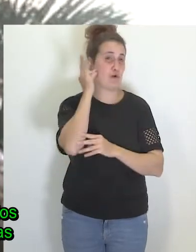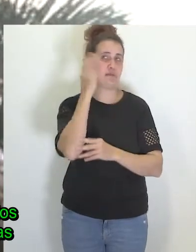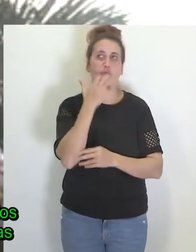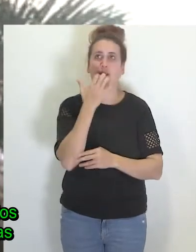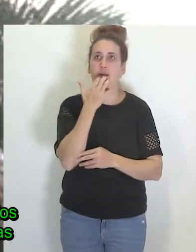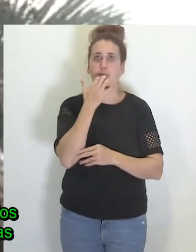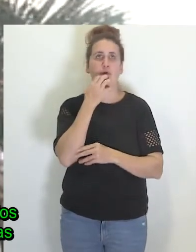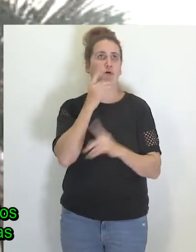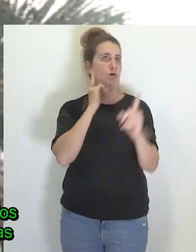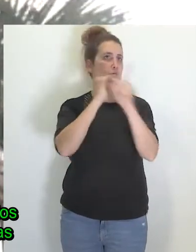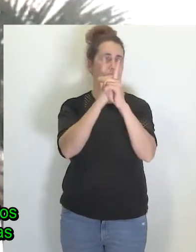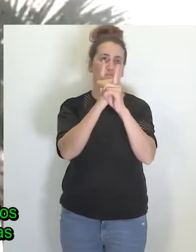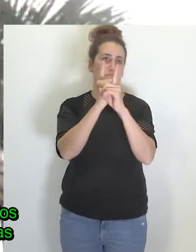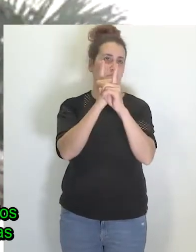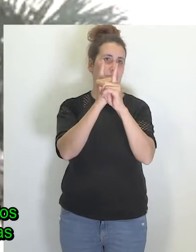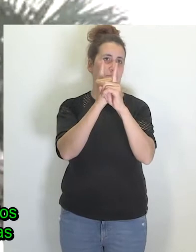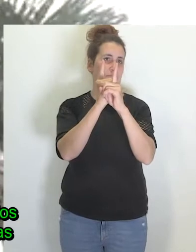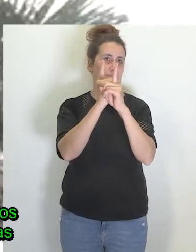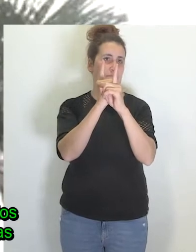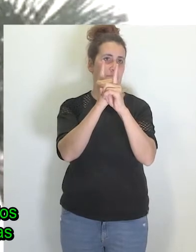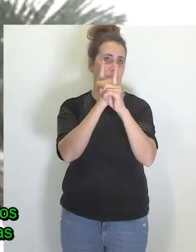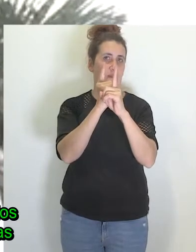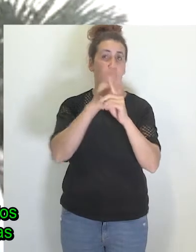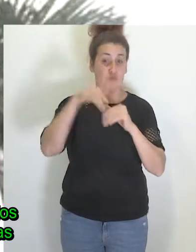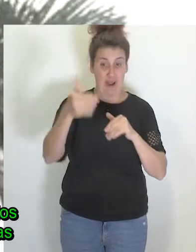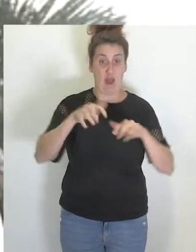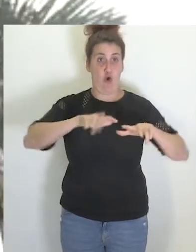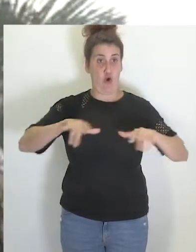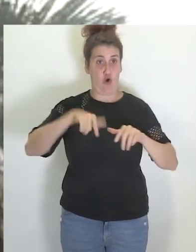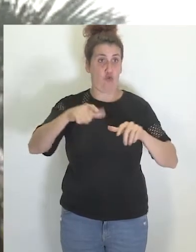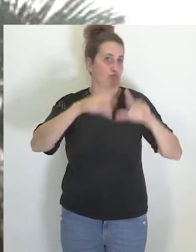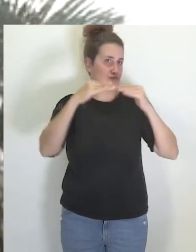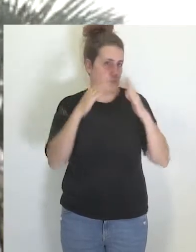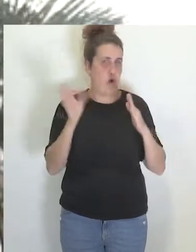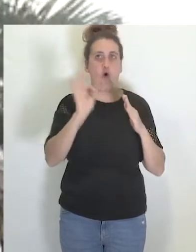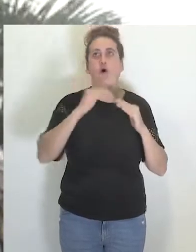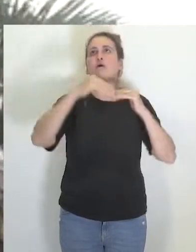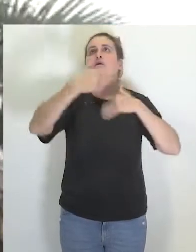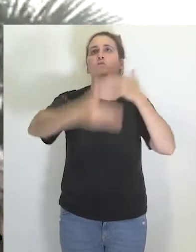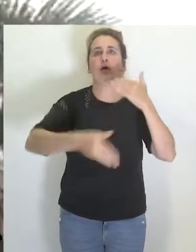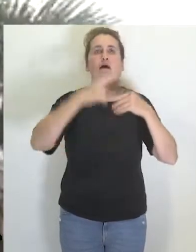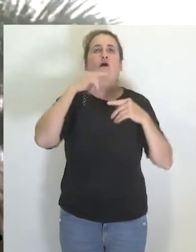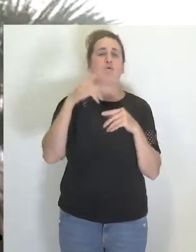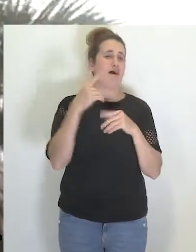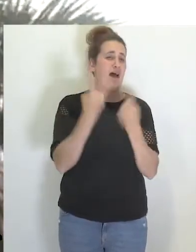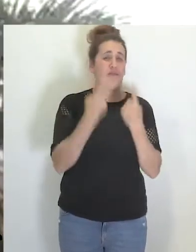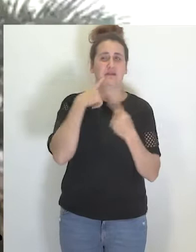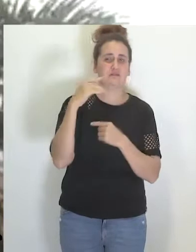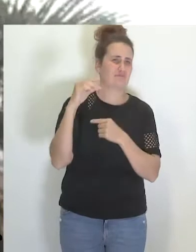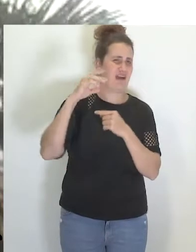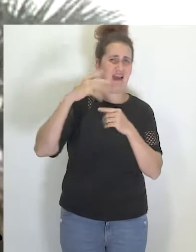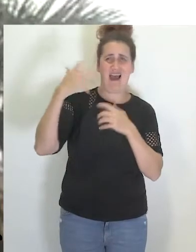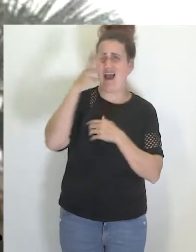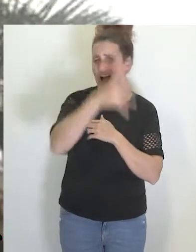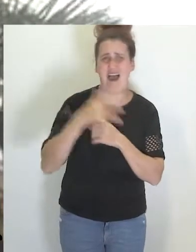por ejemplo, enfrentan asedios en afuera de sus oficinas o en sus casas. A veces no las dejan salir ni